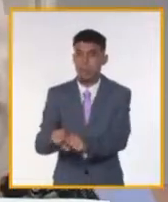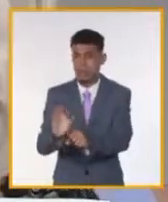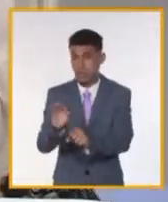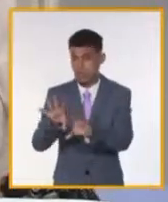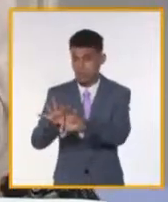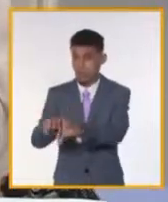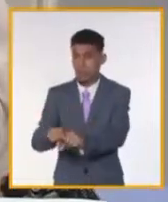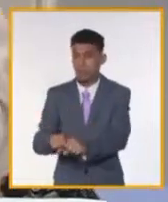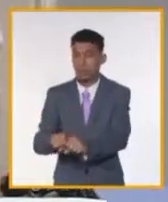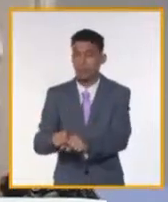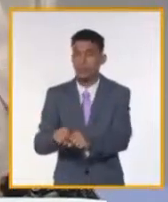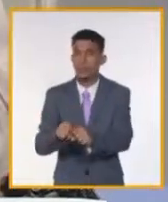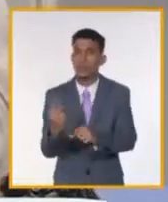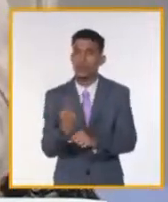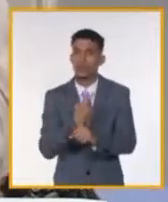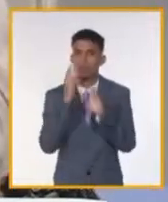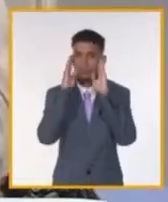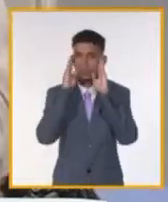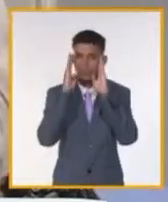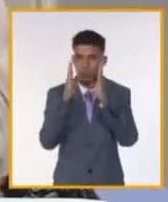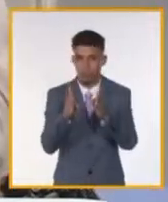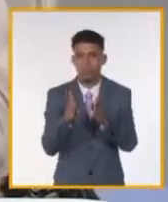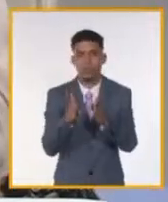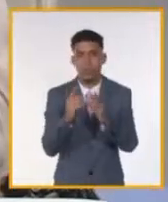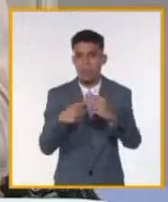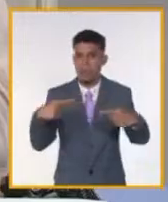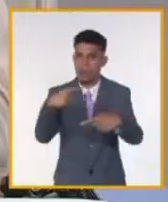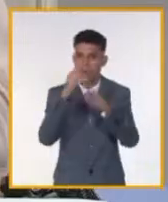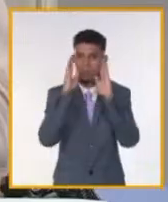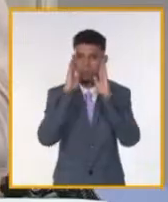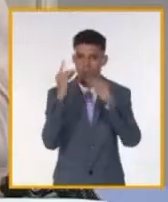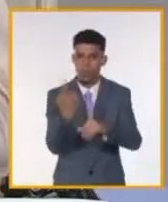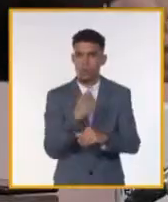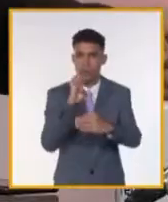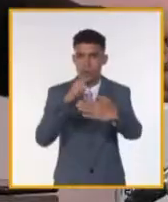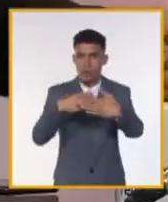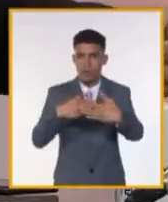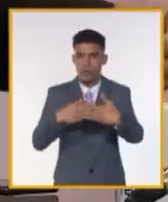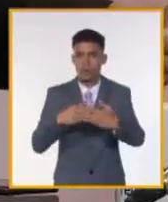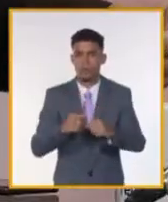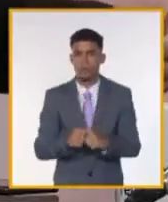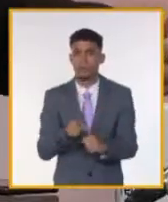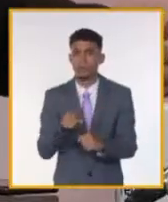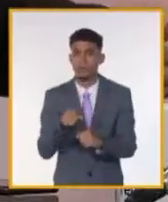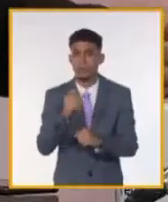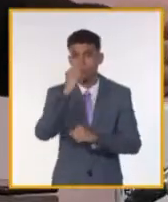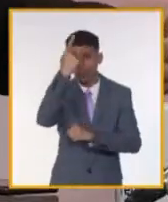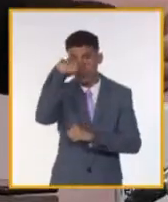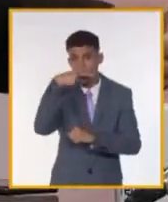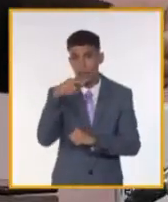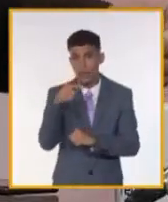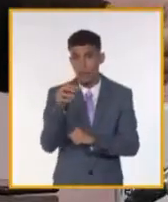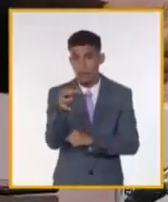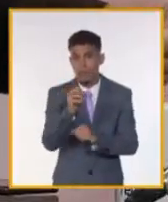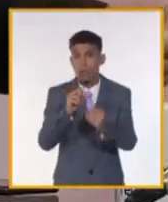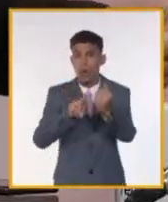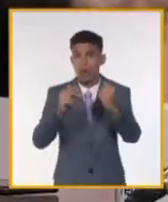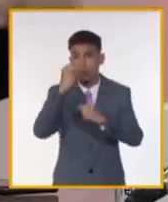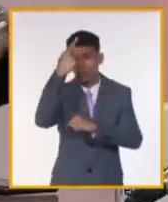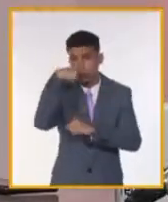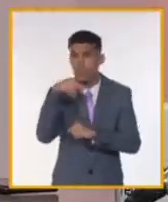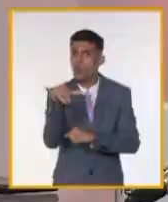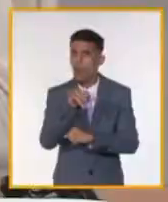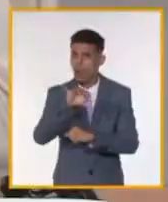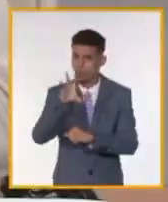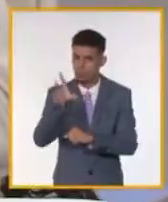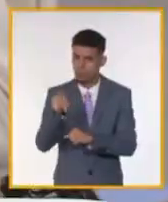en función de todo el pueblo de Cuba. Como resultado... Eso pasó ahí en Guaymar, pero había pasado antes en Ciego de Ávila también, ¿no? Eso ha pasado en Ciego